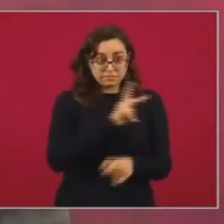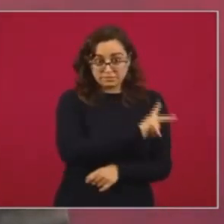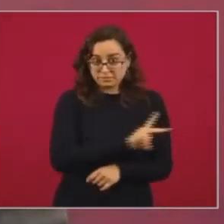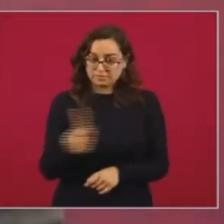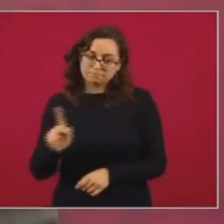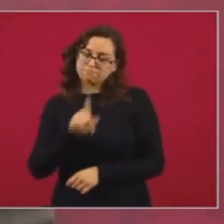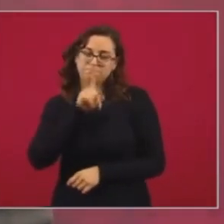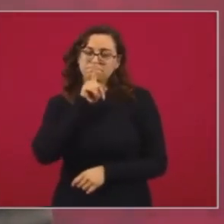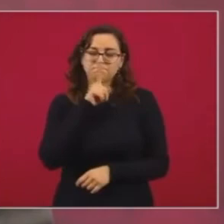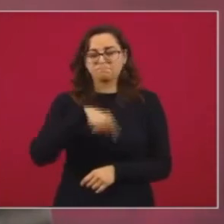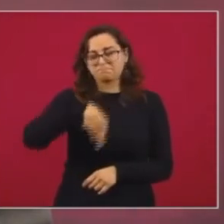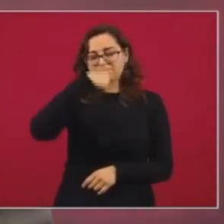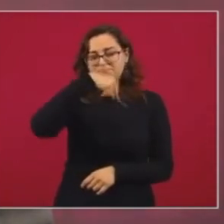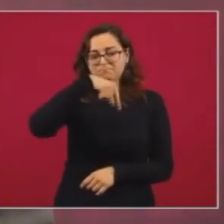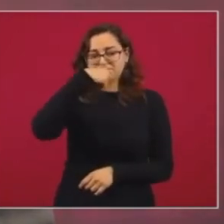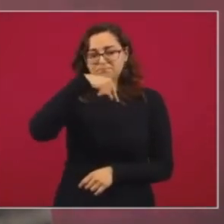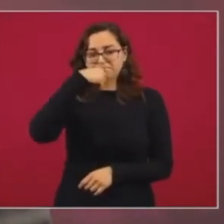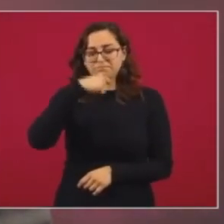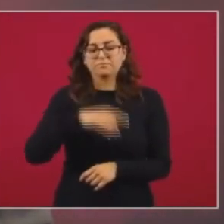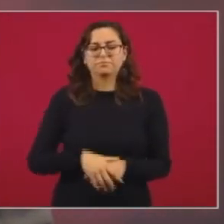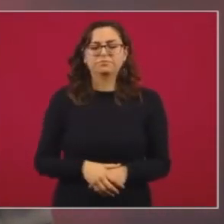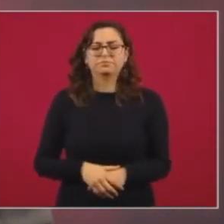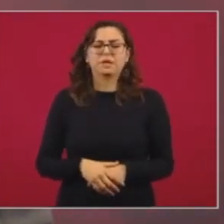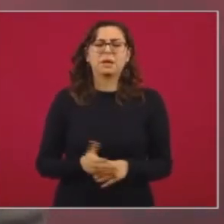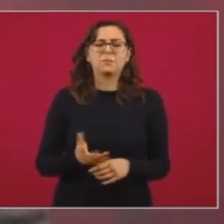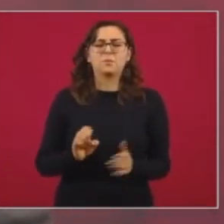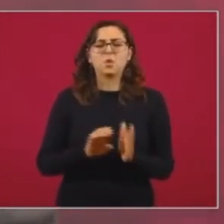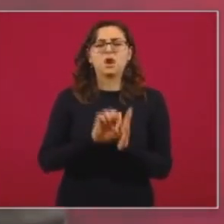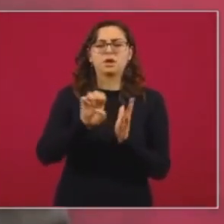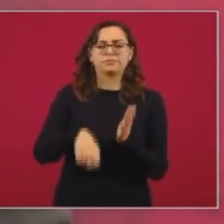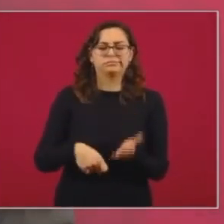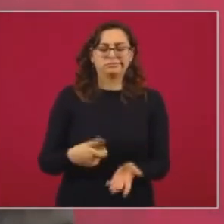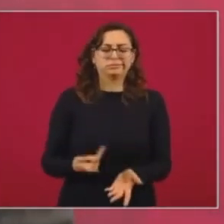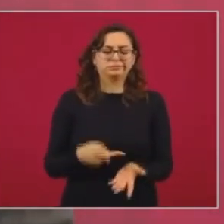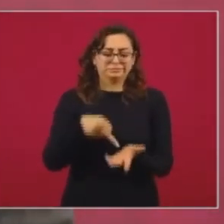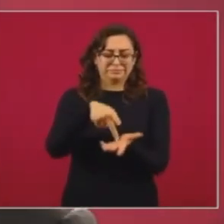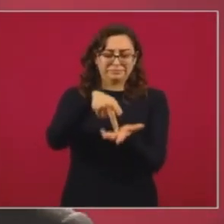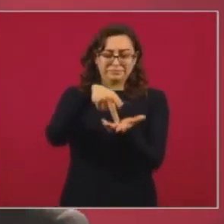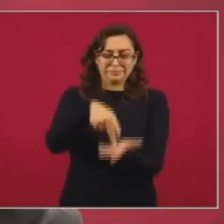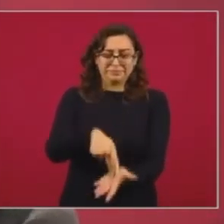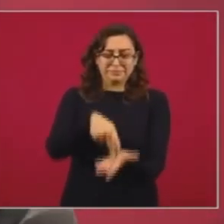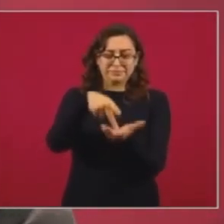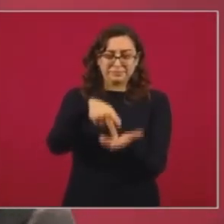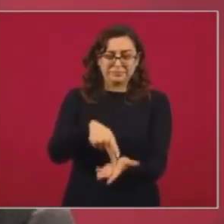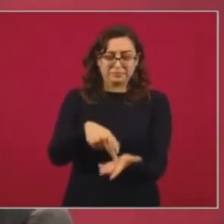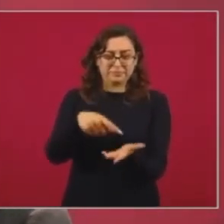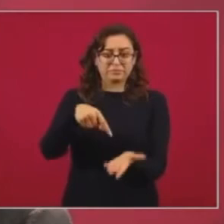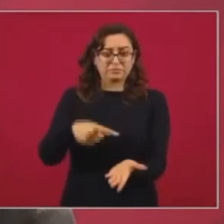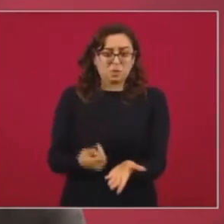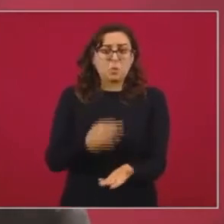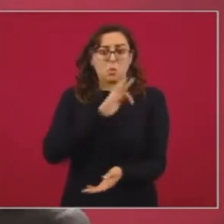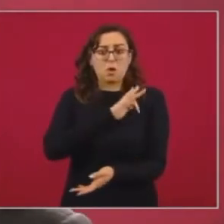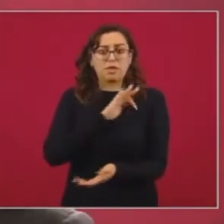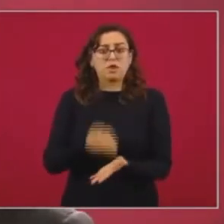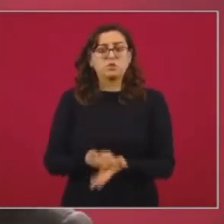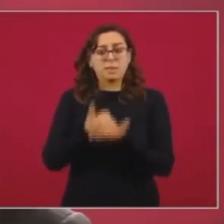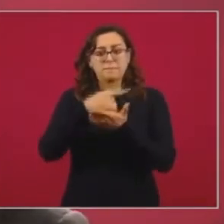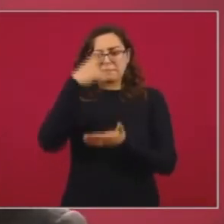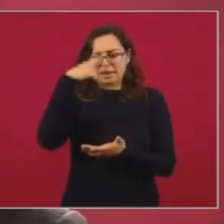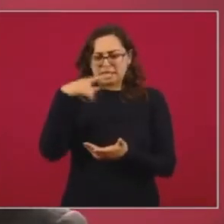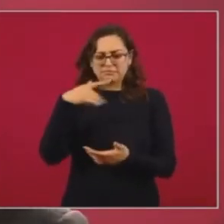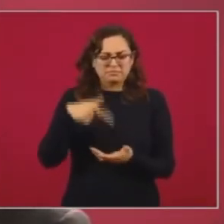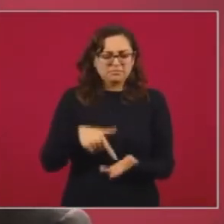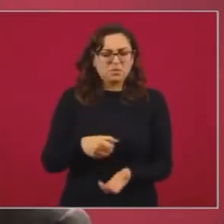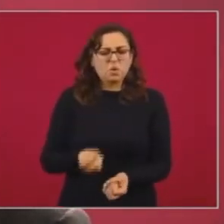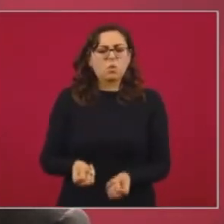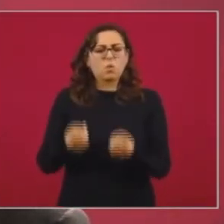análogo. Es como una báscula. Una báscula es un instrumento objetivo para medir el peso. Y voy a poner un